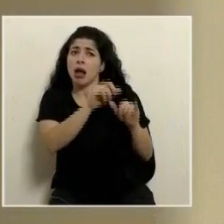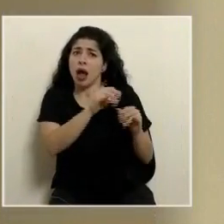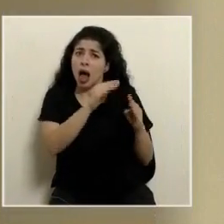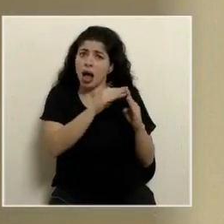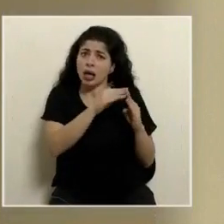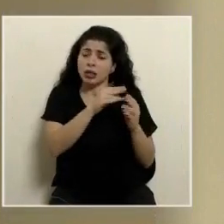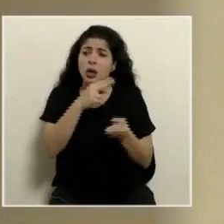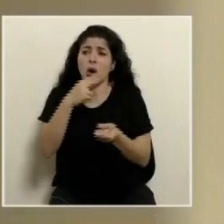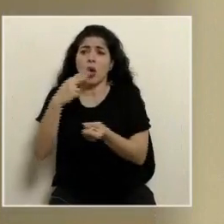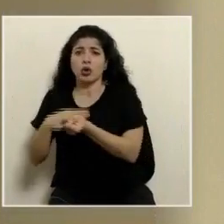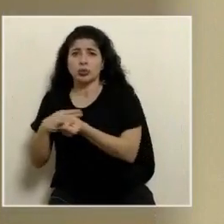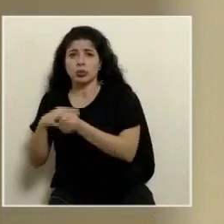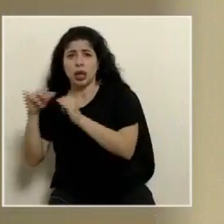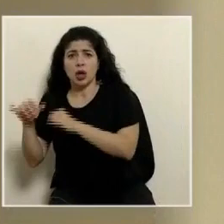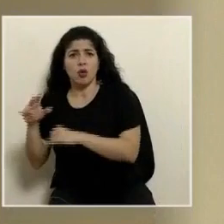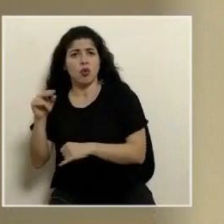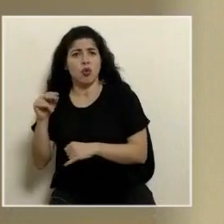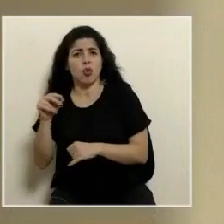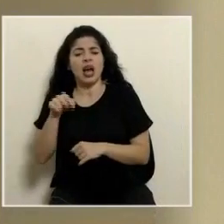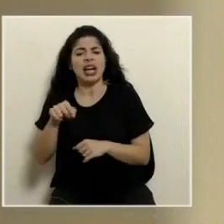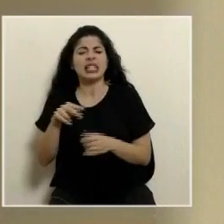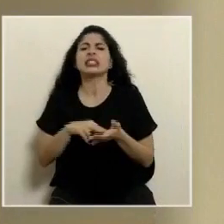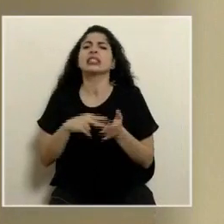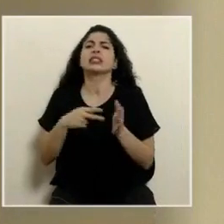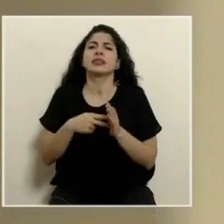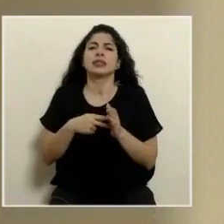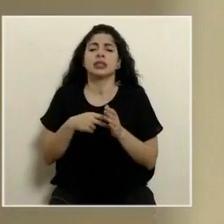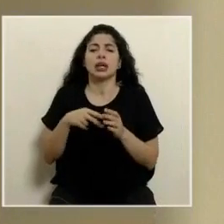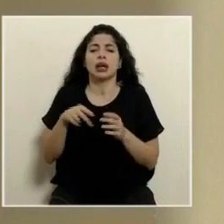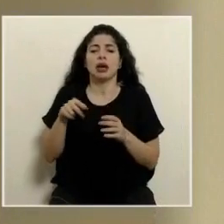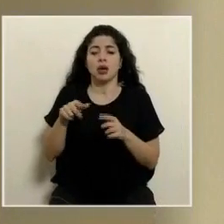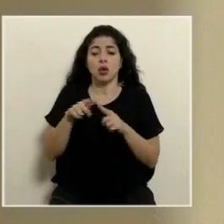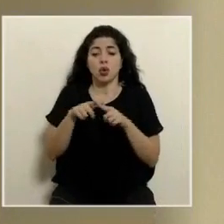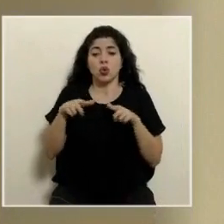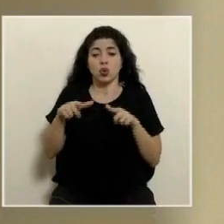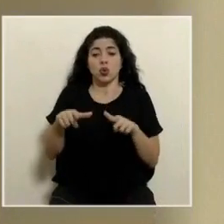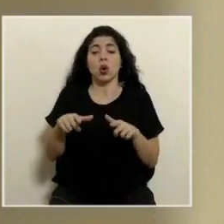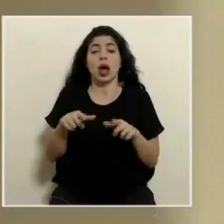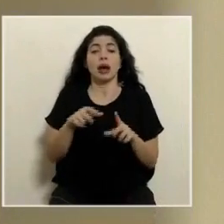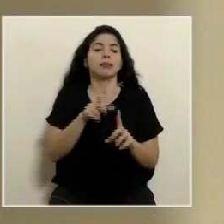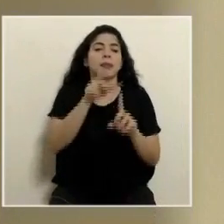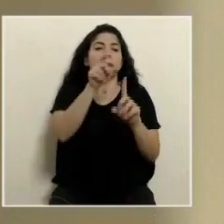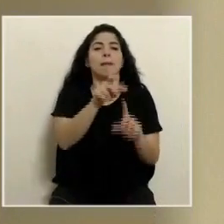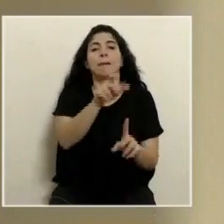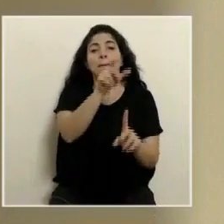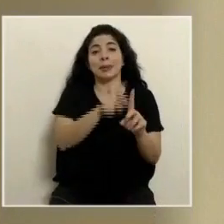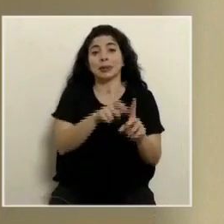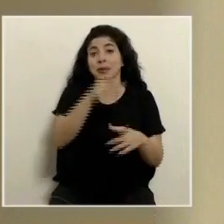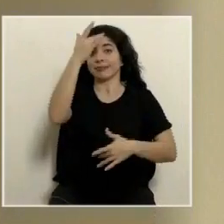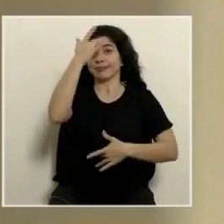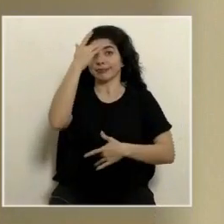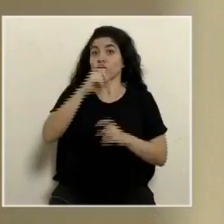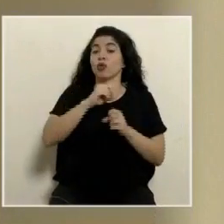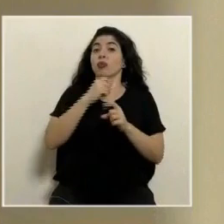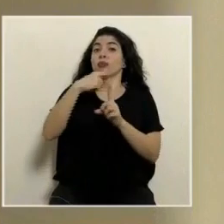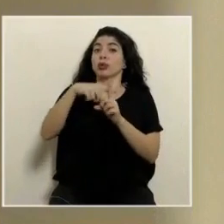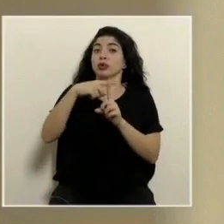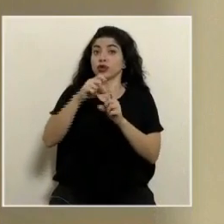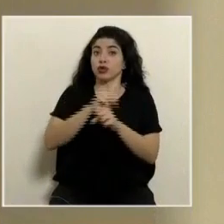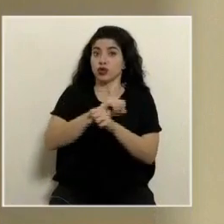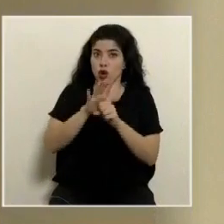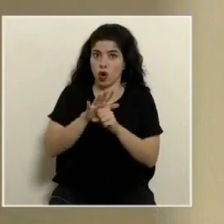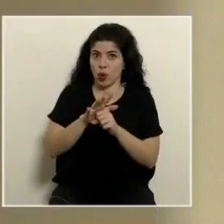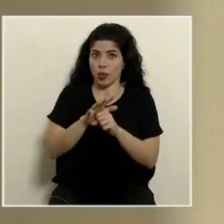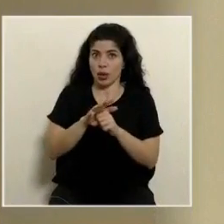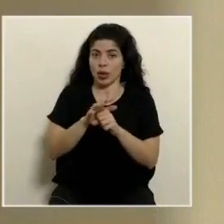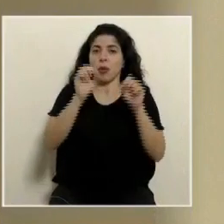en un hospital. Estos centros de contención se recibirían pacientes positivos de COVID por